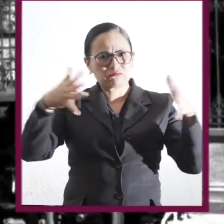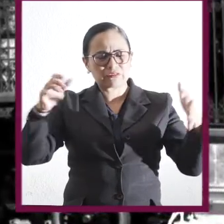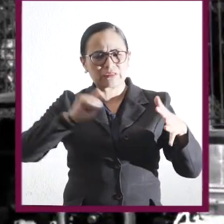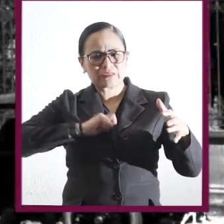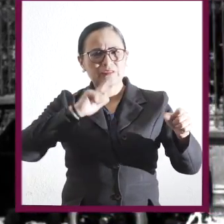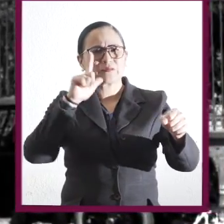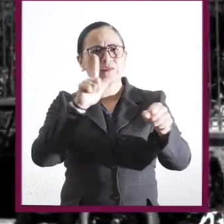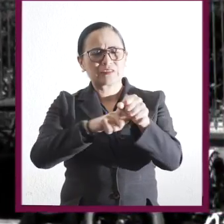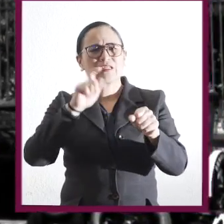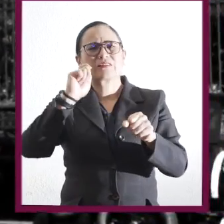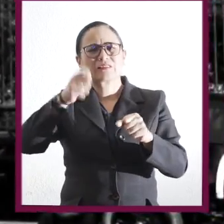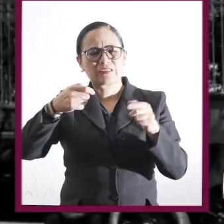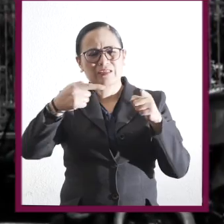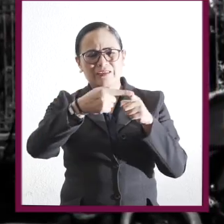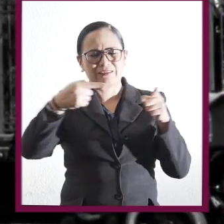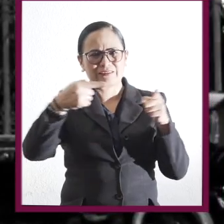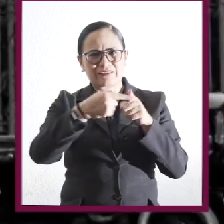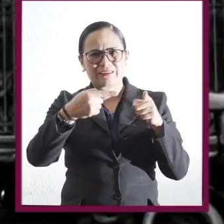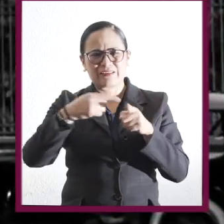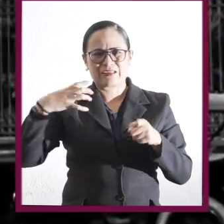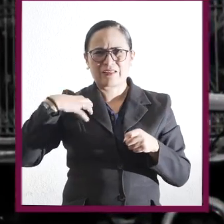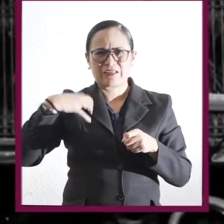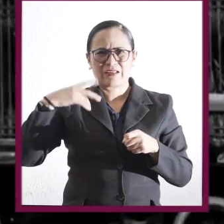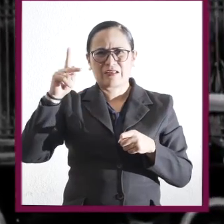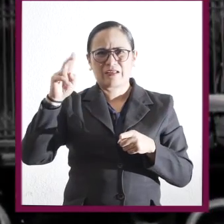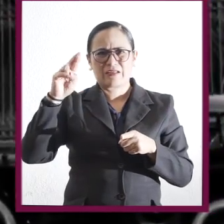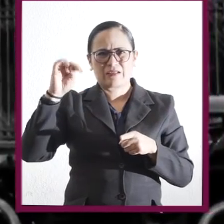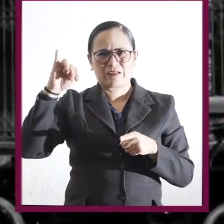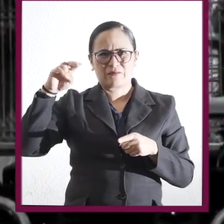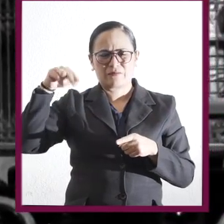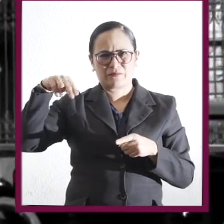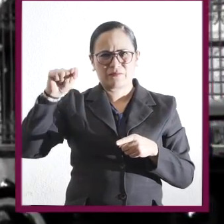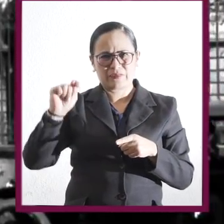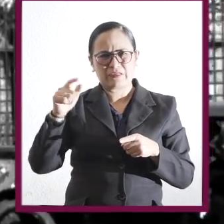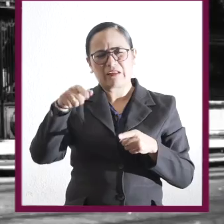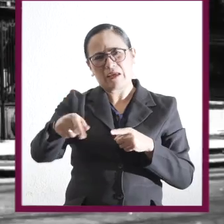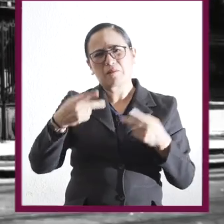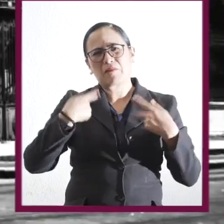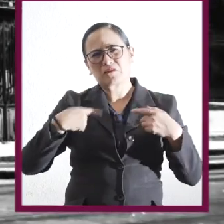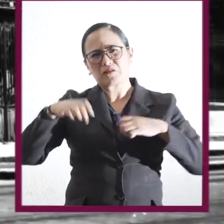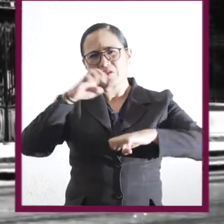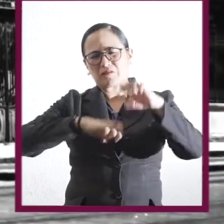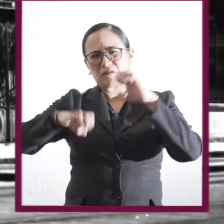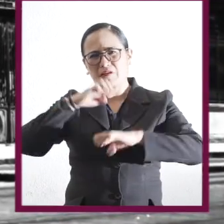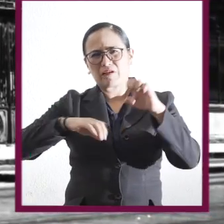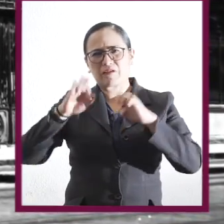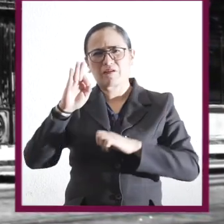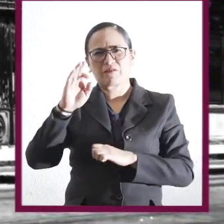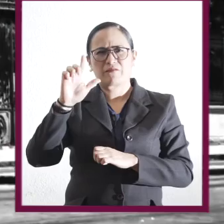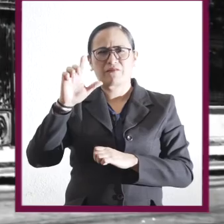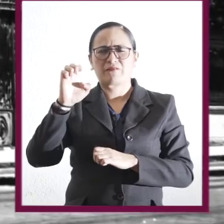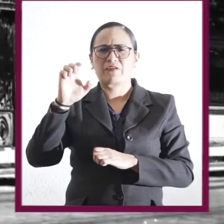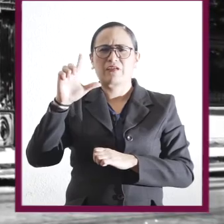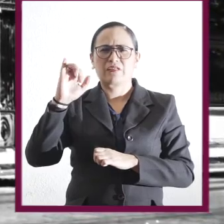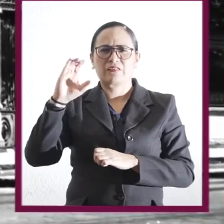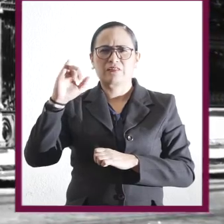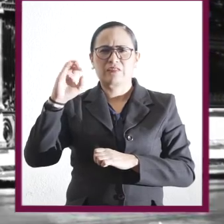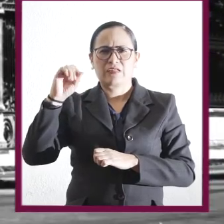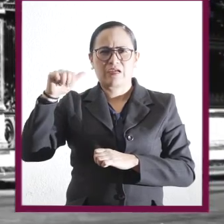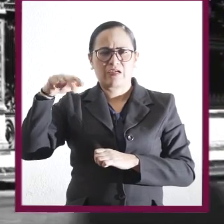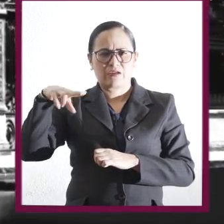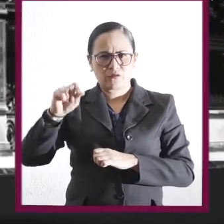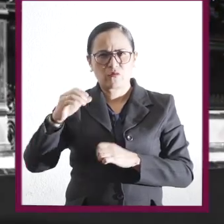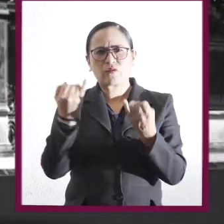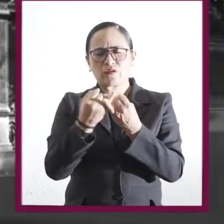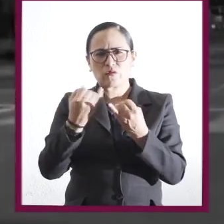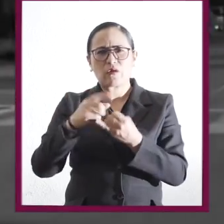Entre sus viviendas más famosas se encuentra esta, en la esquina con General Prim, que fue habitada por el empresario Feliciano Cobian